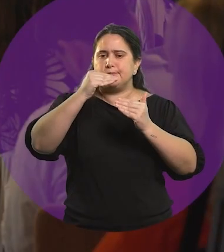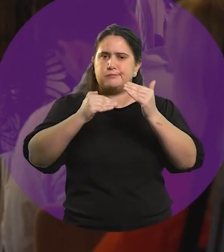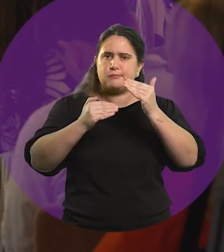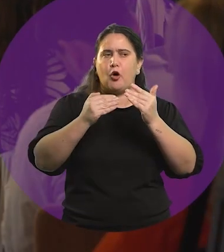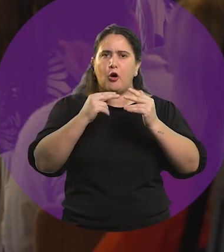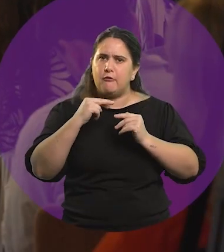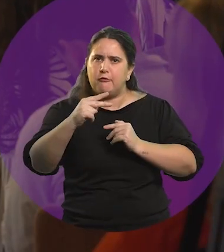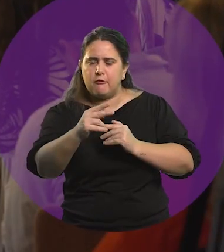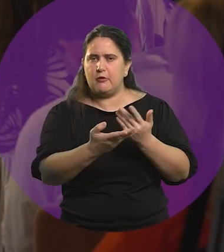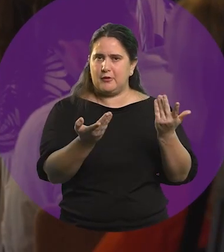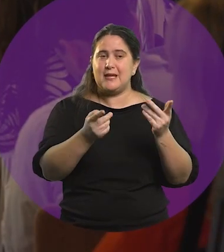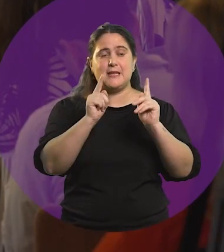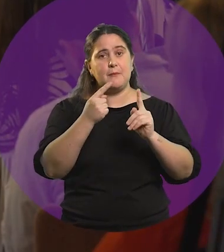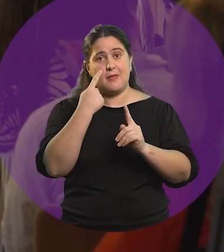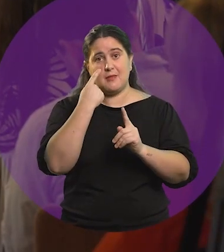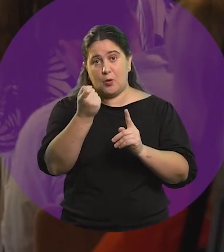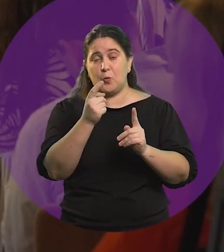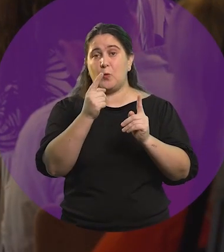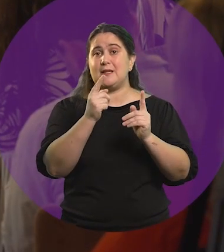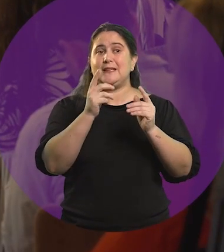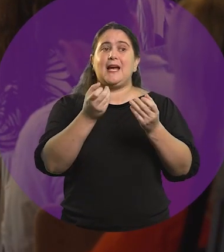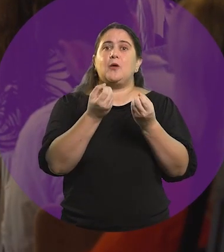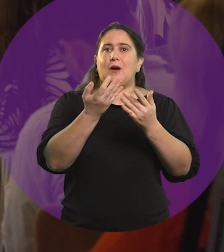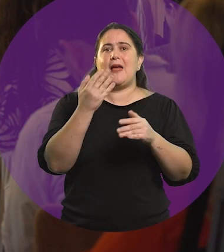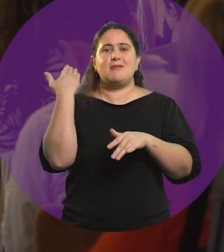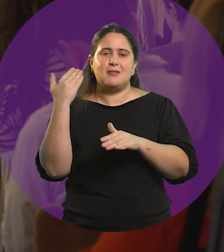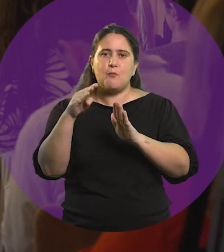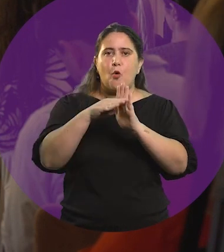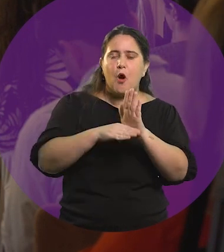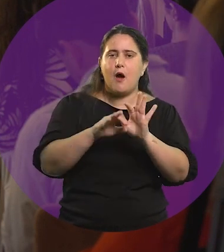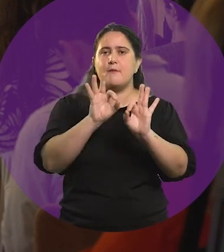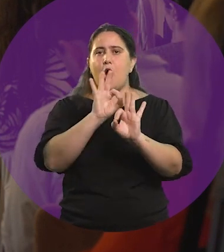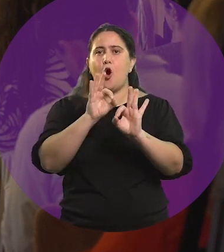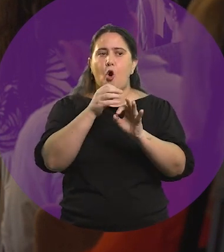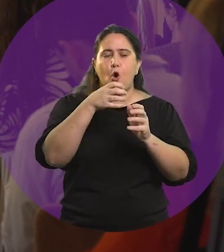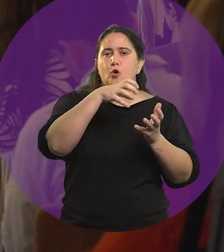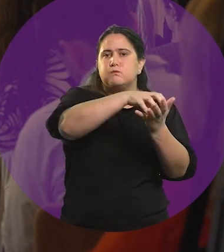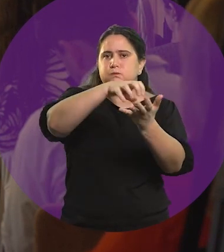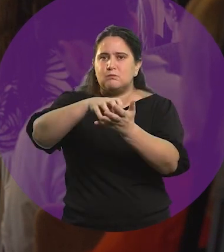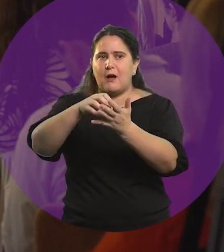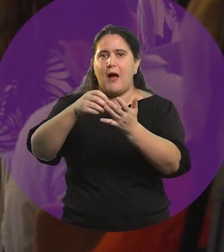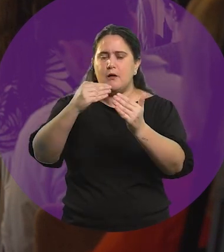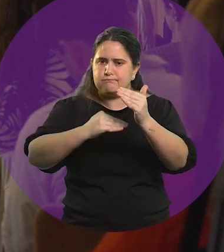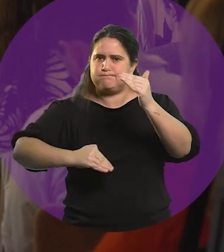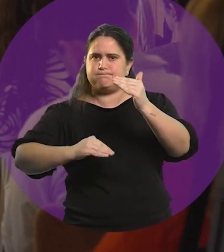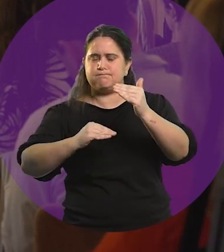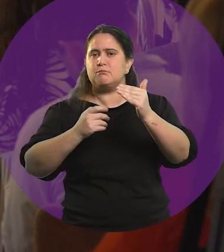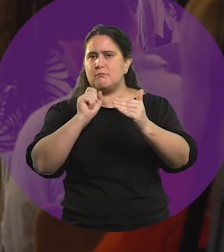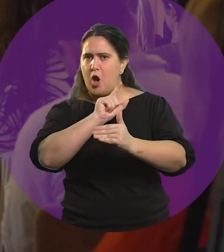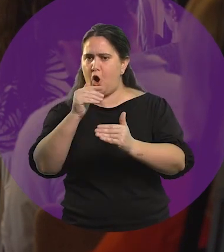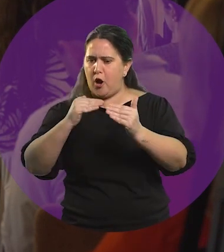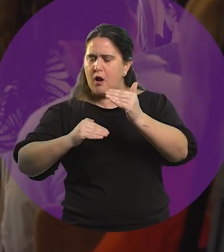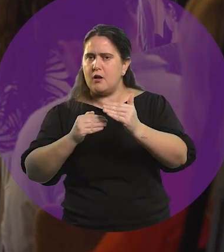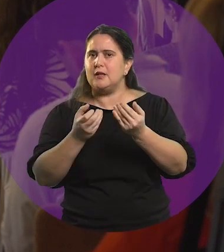y también encontrar patrones, porque también nos empezamos a dar cuenta de cuáles eran los programas o cuáles eran las áreas en las que teníamos brecha y por qué.